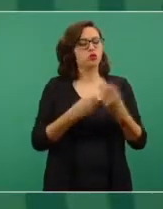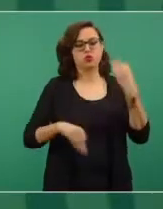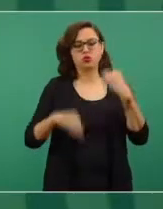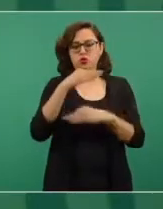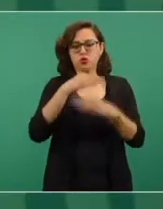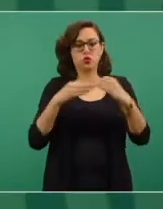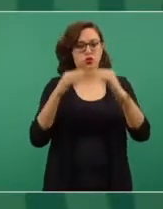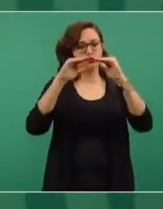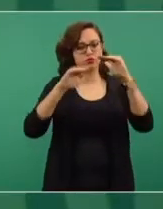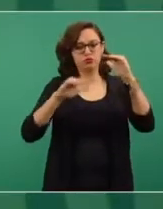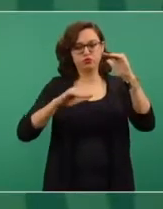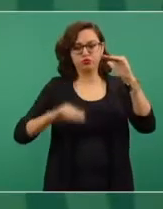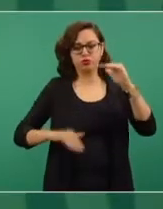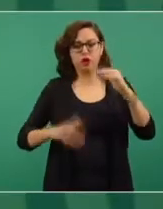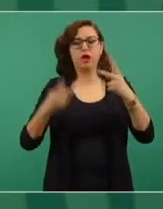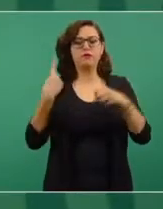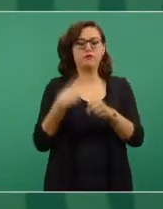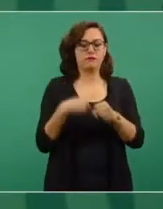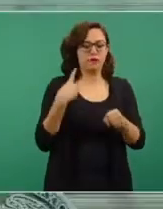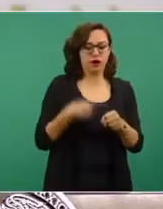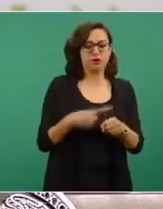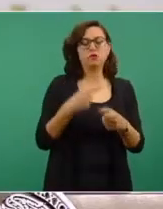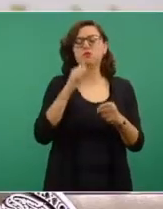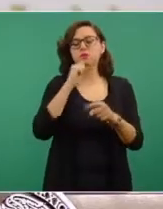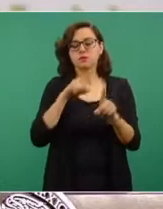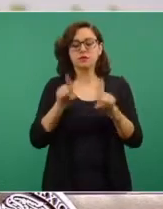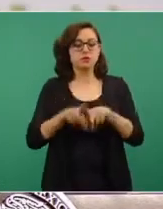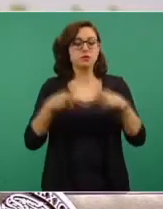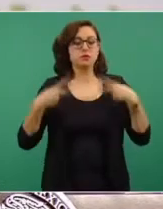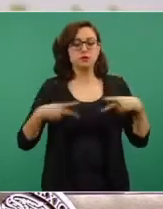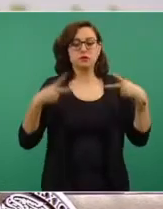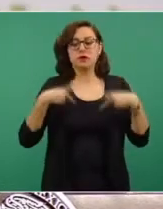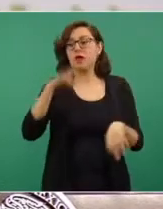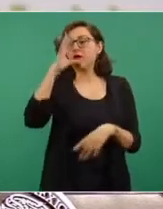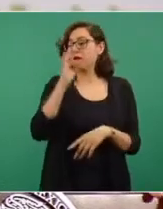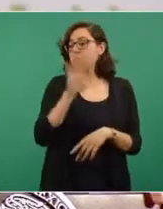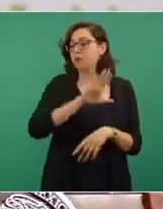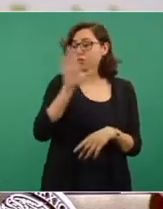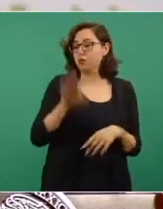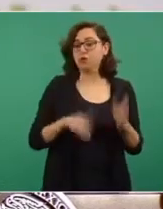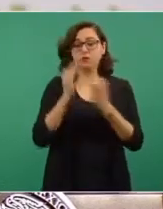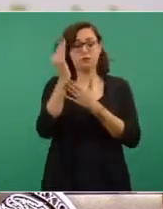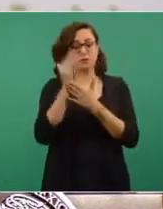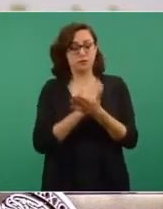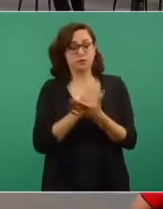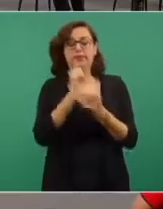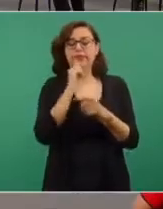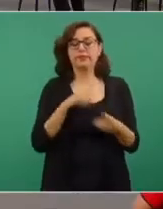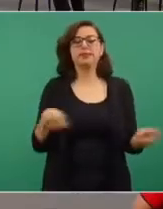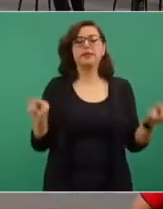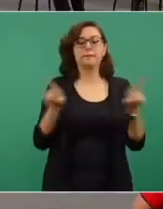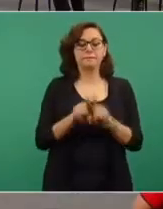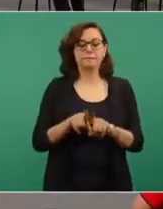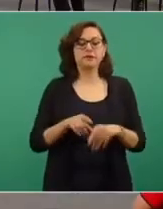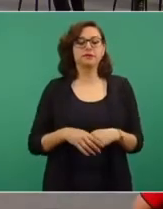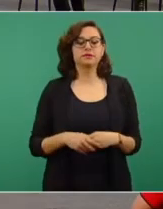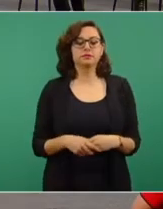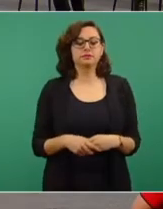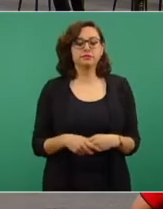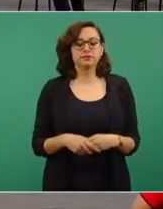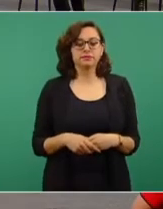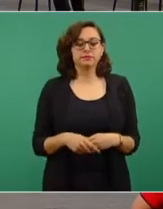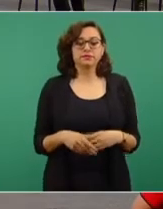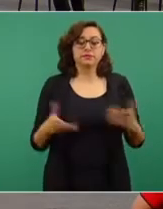en reducción también en proporciones semejantes o el porcentaje de positividad. Y llegamos ya también a una